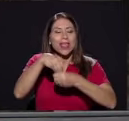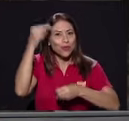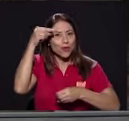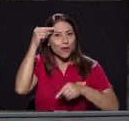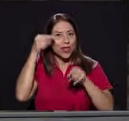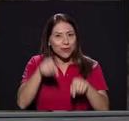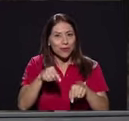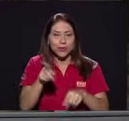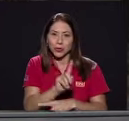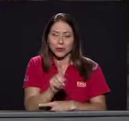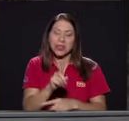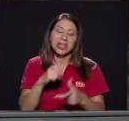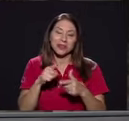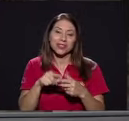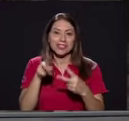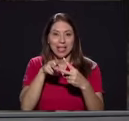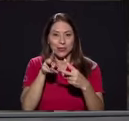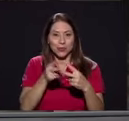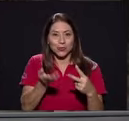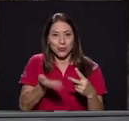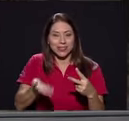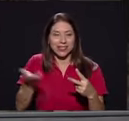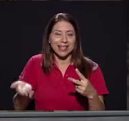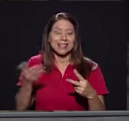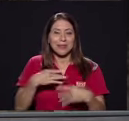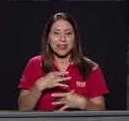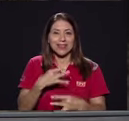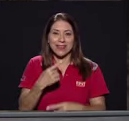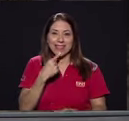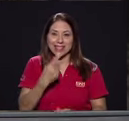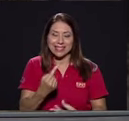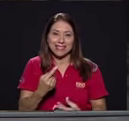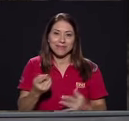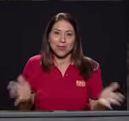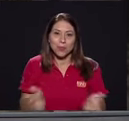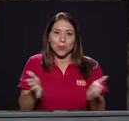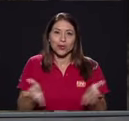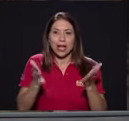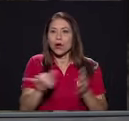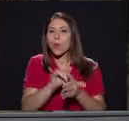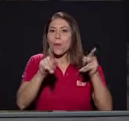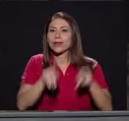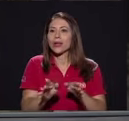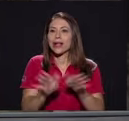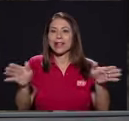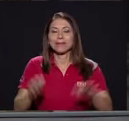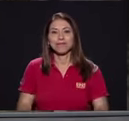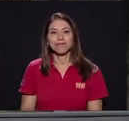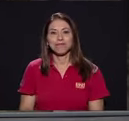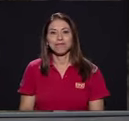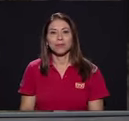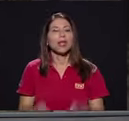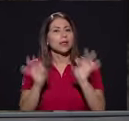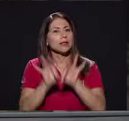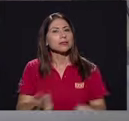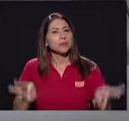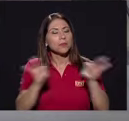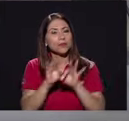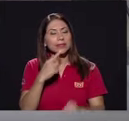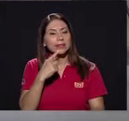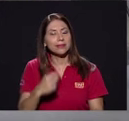abierto. Entonces, esas dos cositas que me interesa reforzar desde la sociedad civil también.